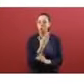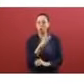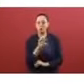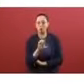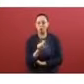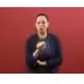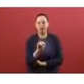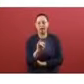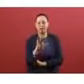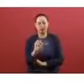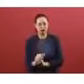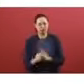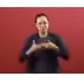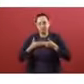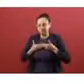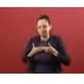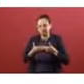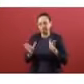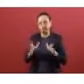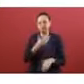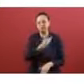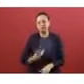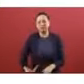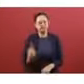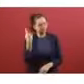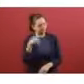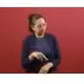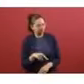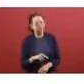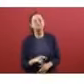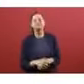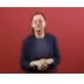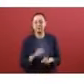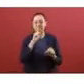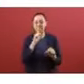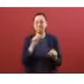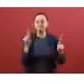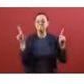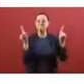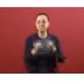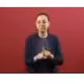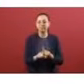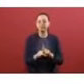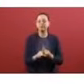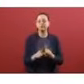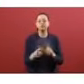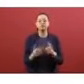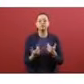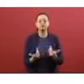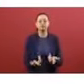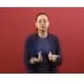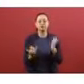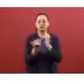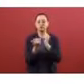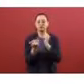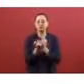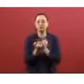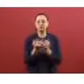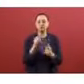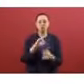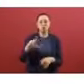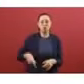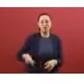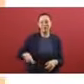está encomendándonos el presidente. Al mismo tiempo queremos darle su reconocimiento a los delegados del gobierno